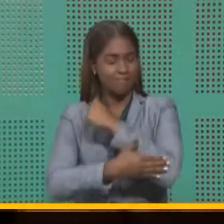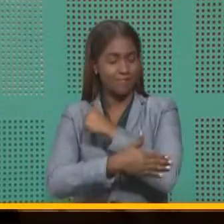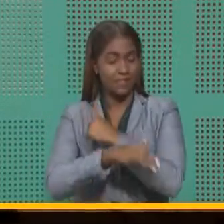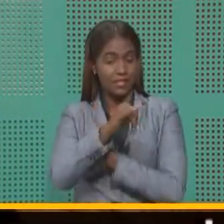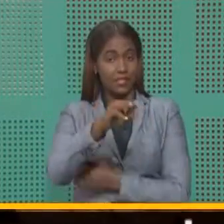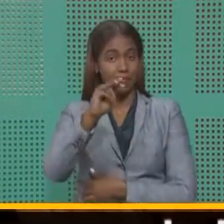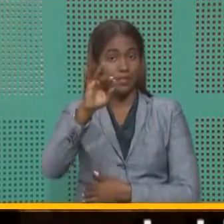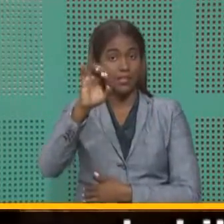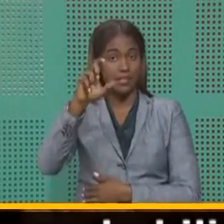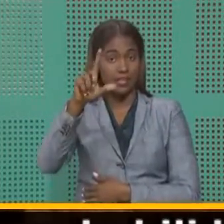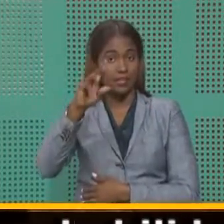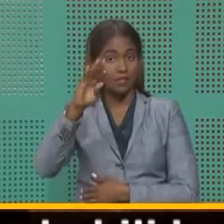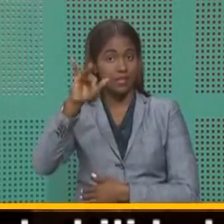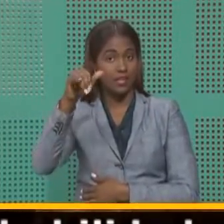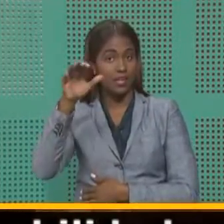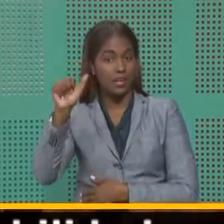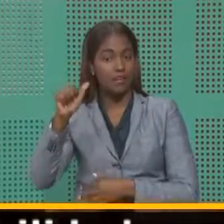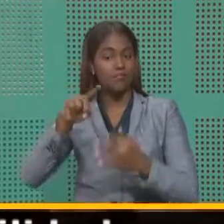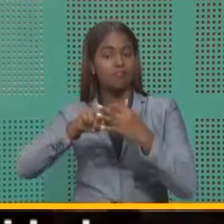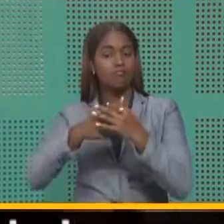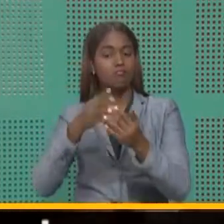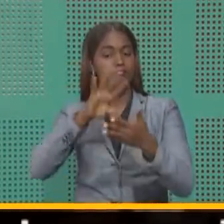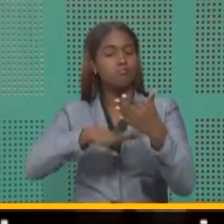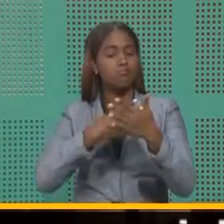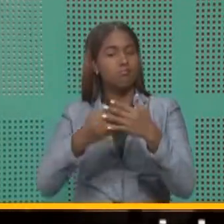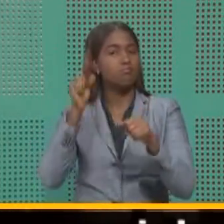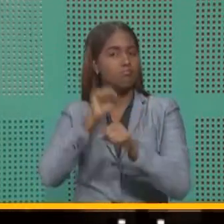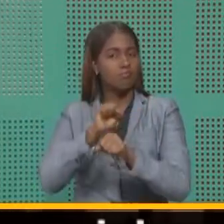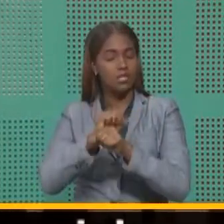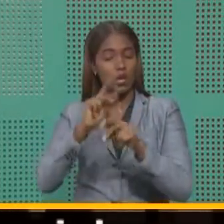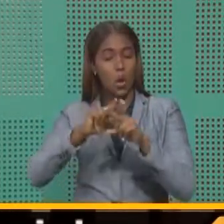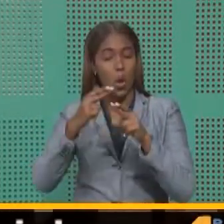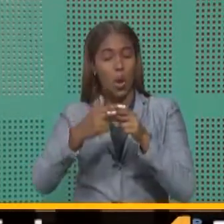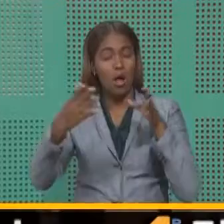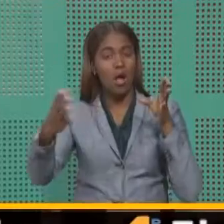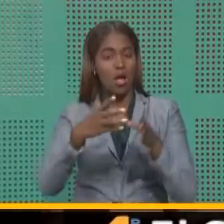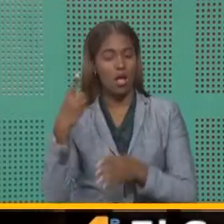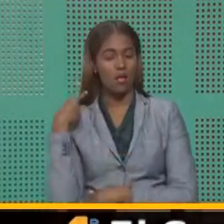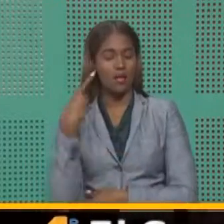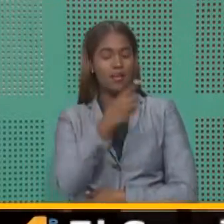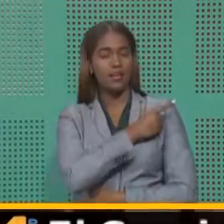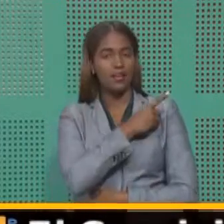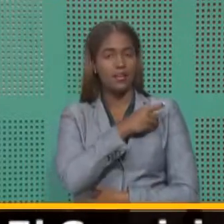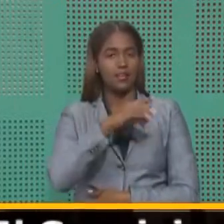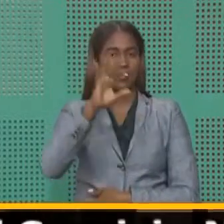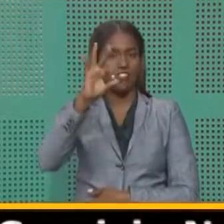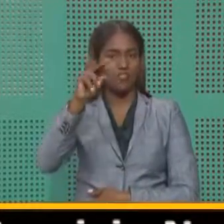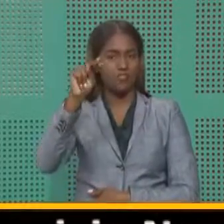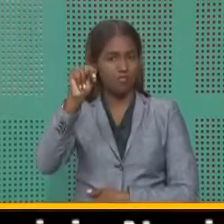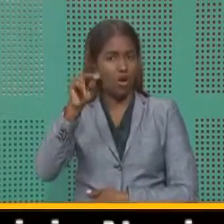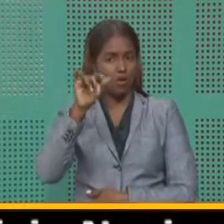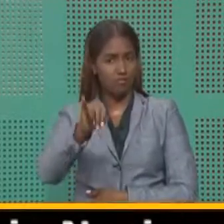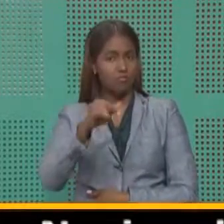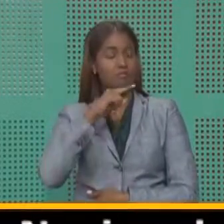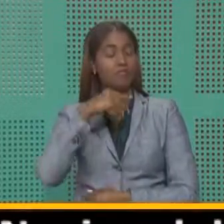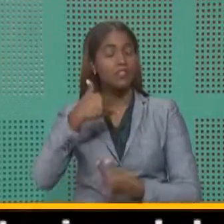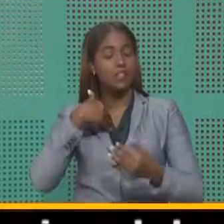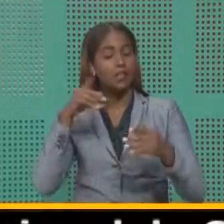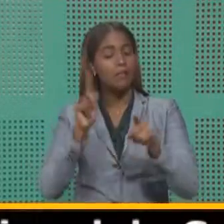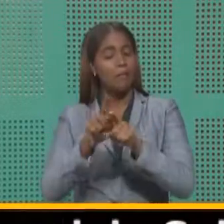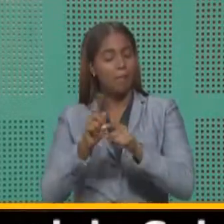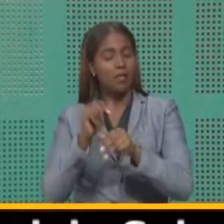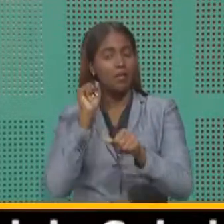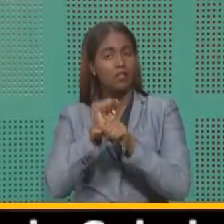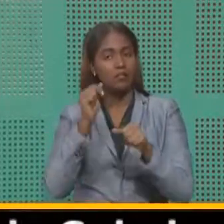inició su agenda de trabajo y se reunió con la diputada nguyen juan quien también se desempeña